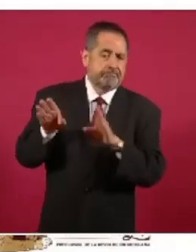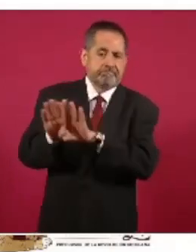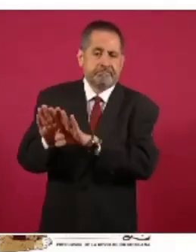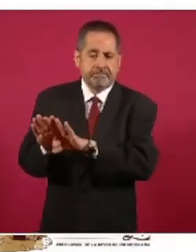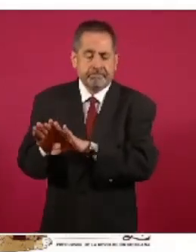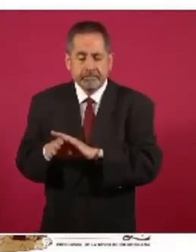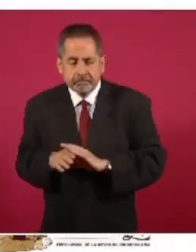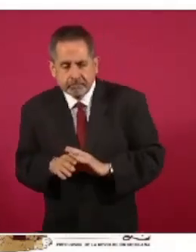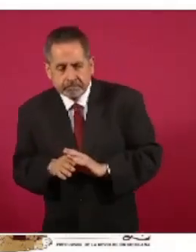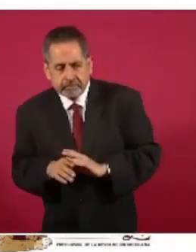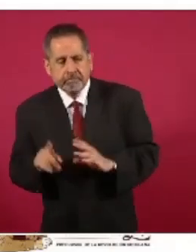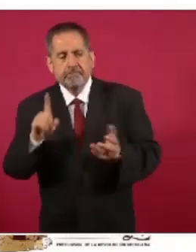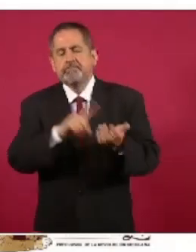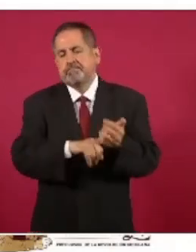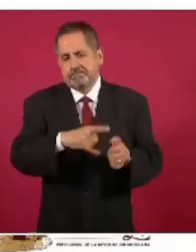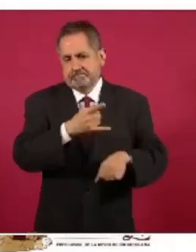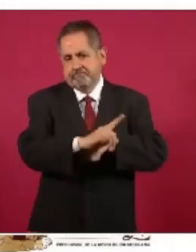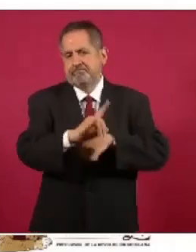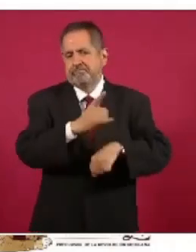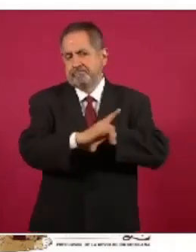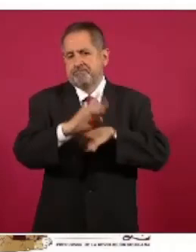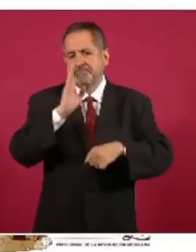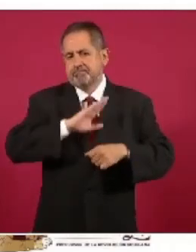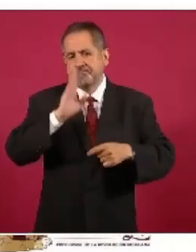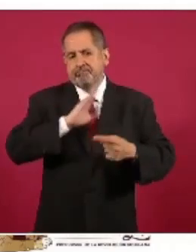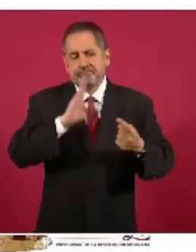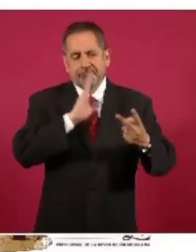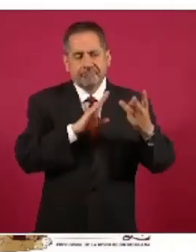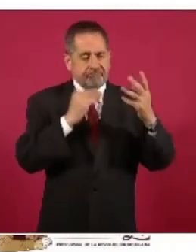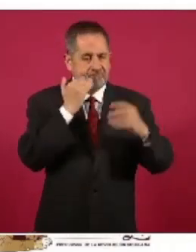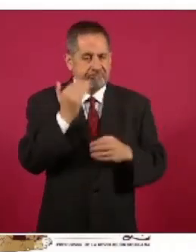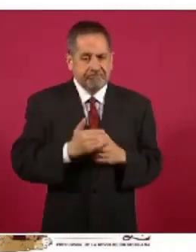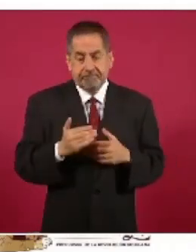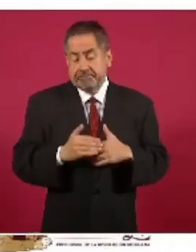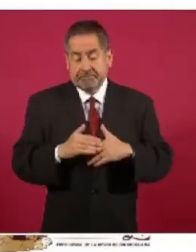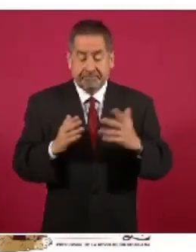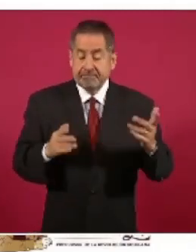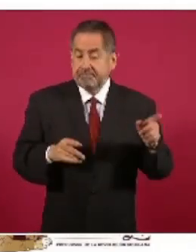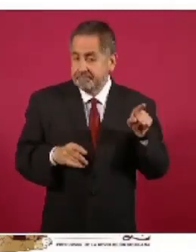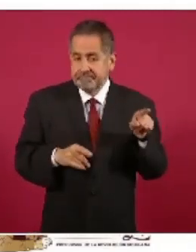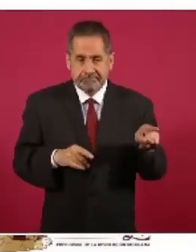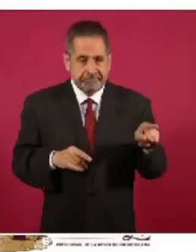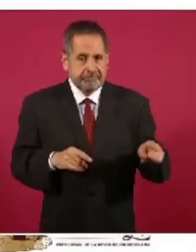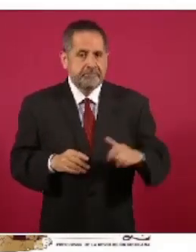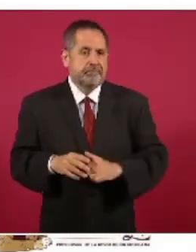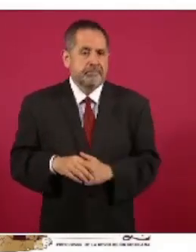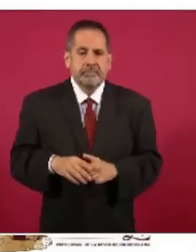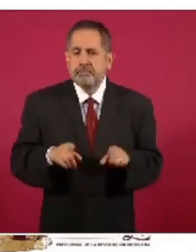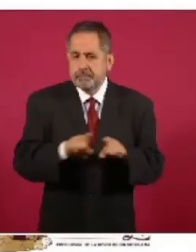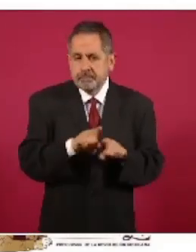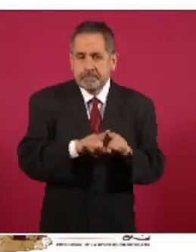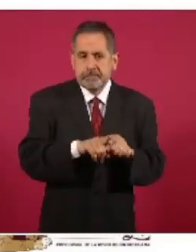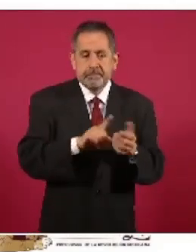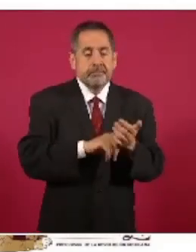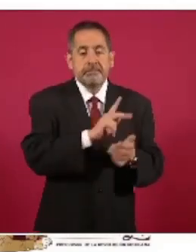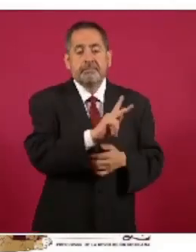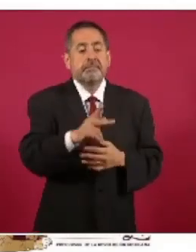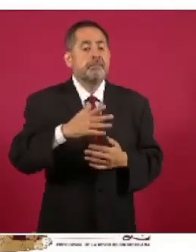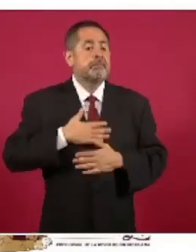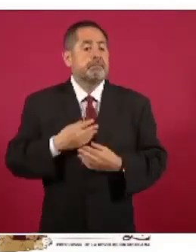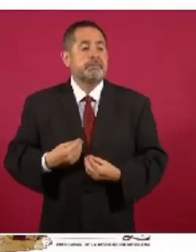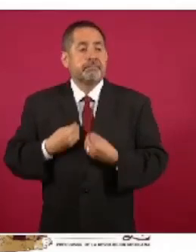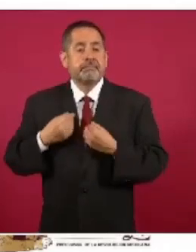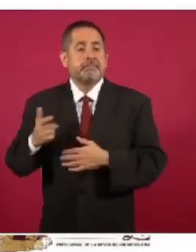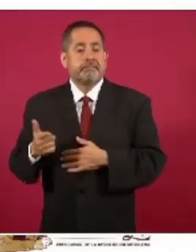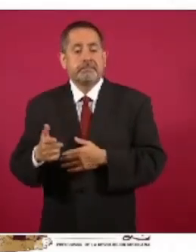sabe qué otras irregularidades tiene esta gasera. Lo mismo sucedió allá con mis paisanos guanajuatenses